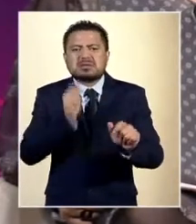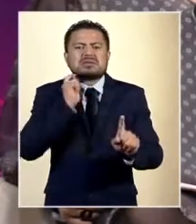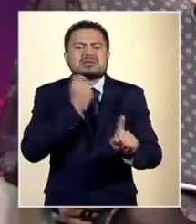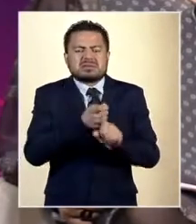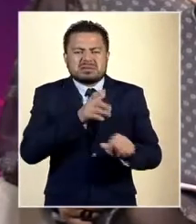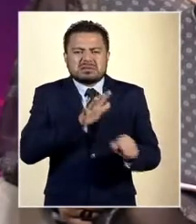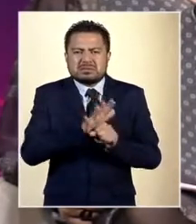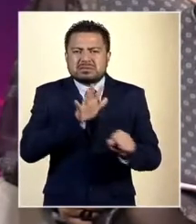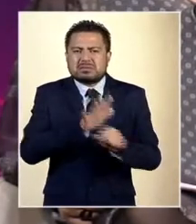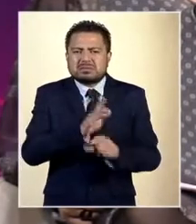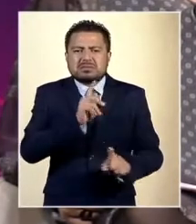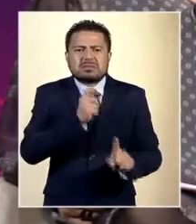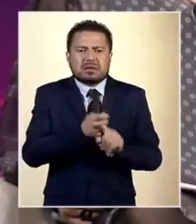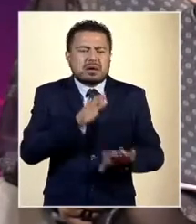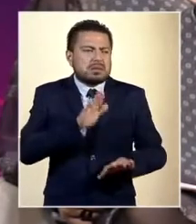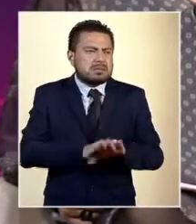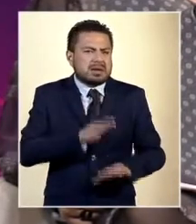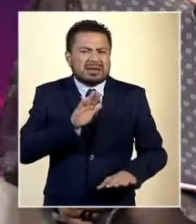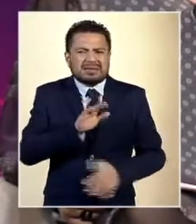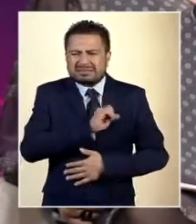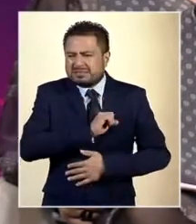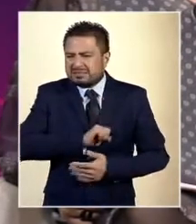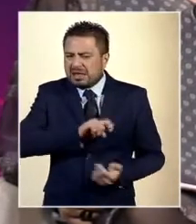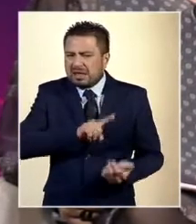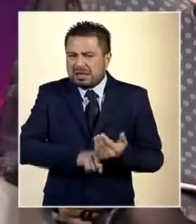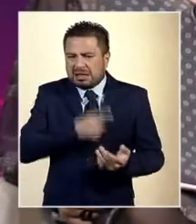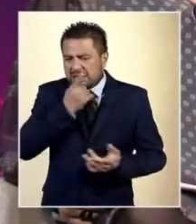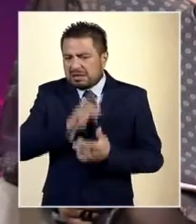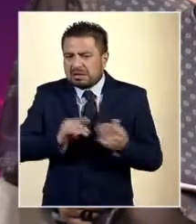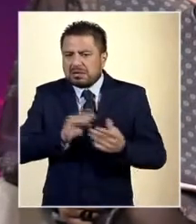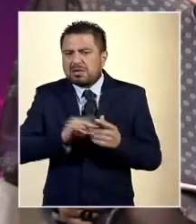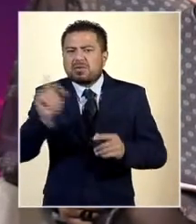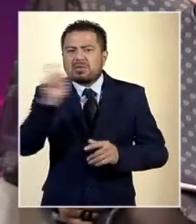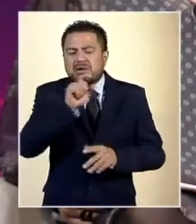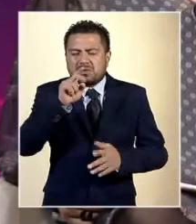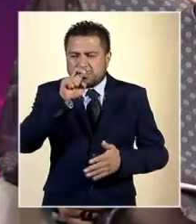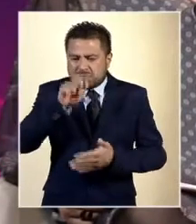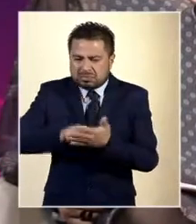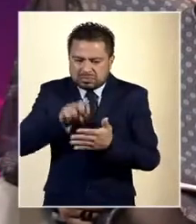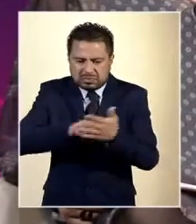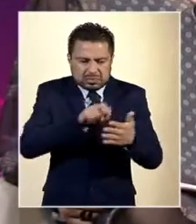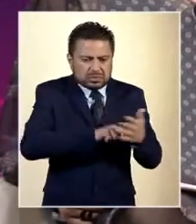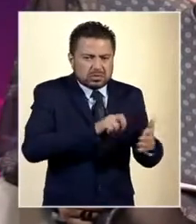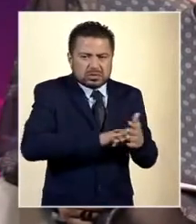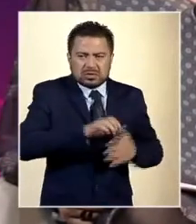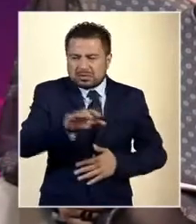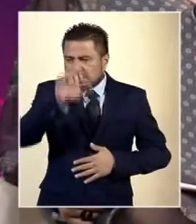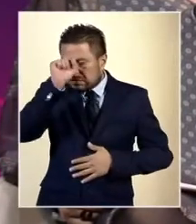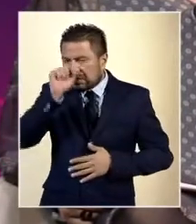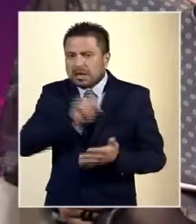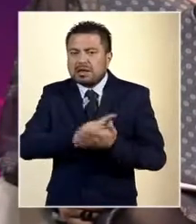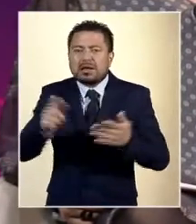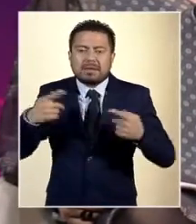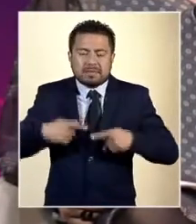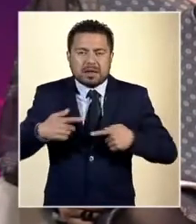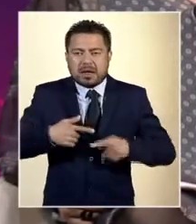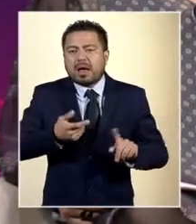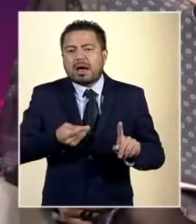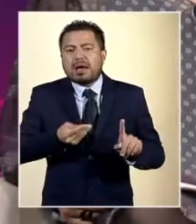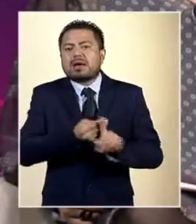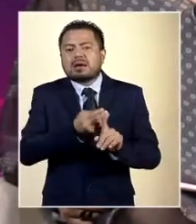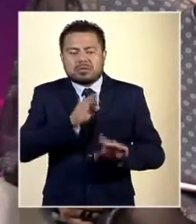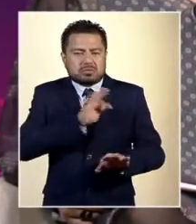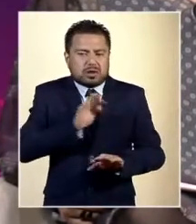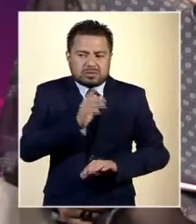eran como más maleables, por así decirlo, pero ya cuando los reivindicas con el término de sujeto de derechos, pues ya le estás dando